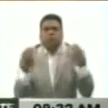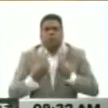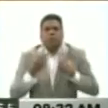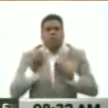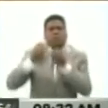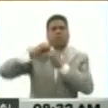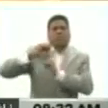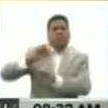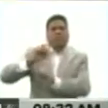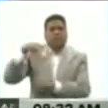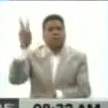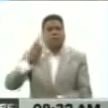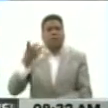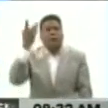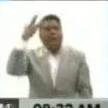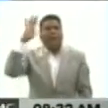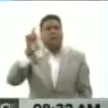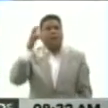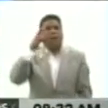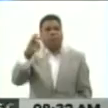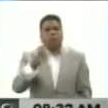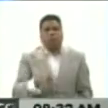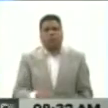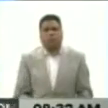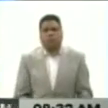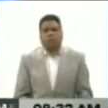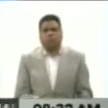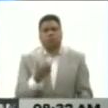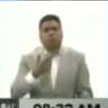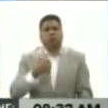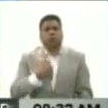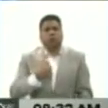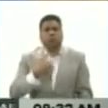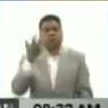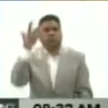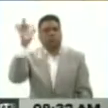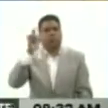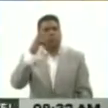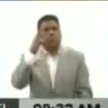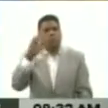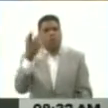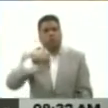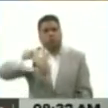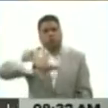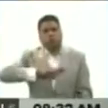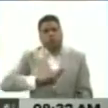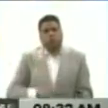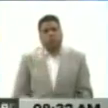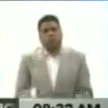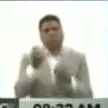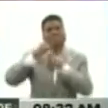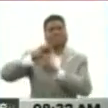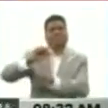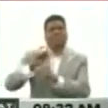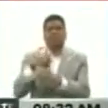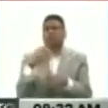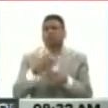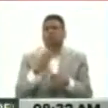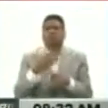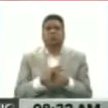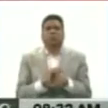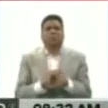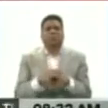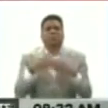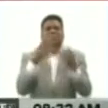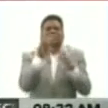nación, porque él creyó en este pueblo. Y yo creo que como pueblos que somos, defendamos nuestro país, sea con lo que sea, sea con las